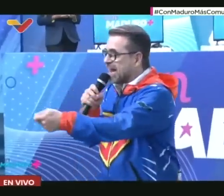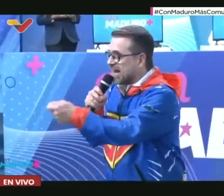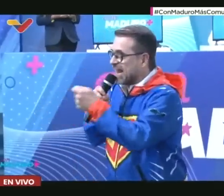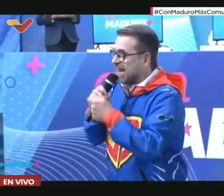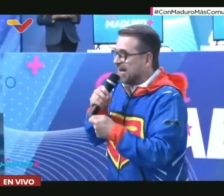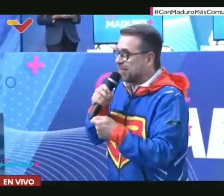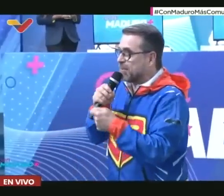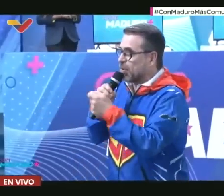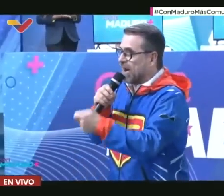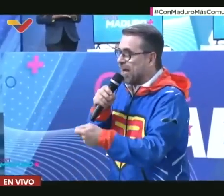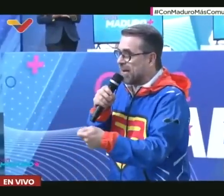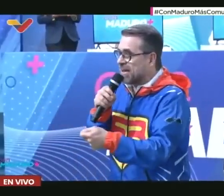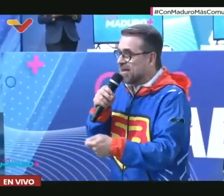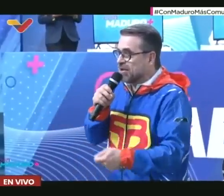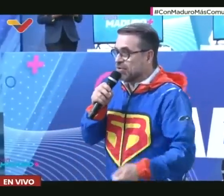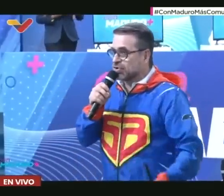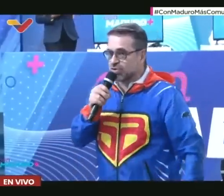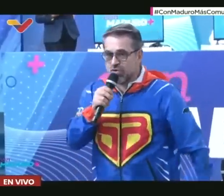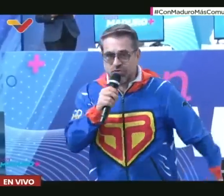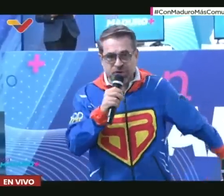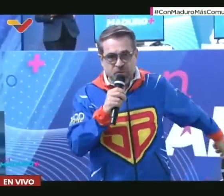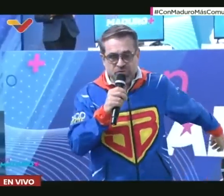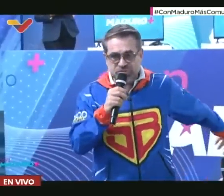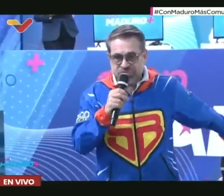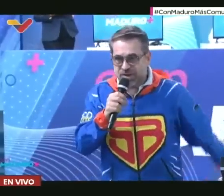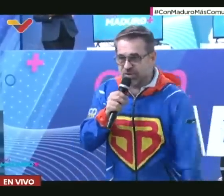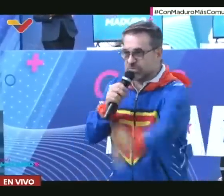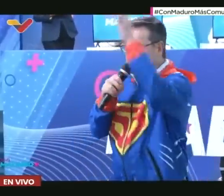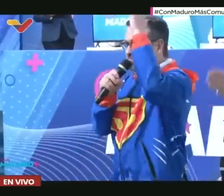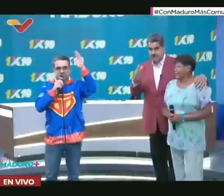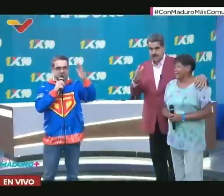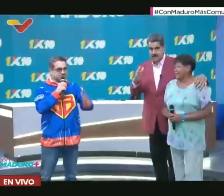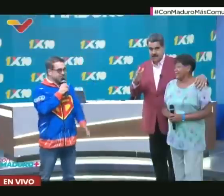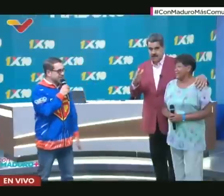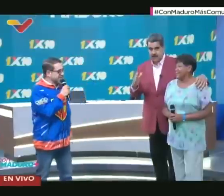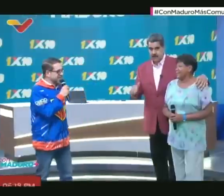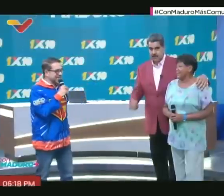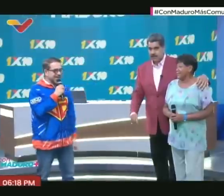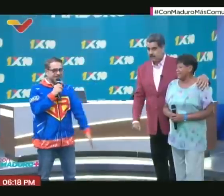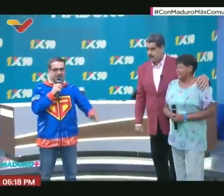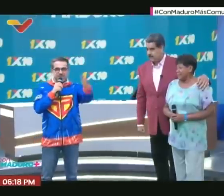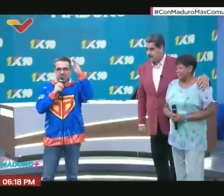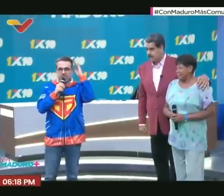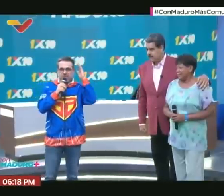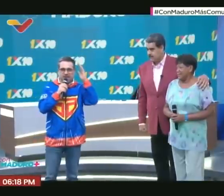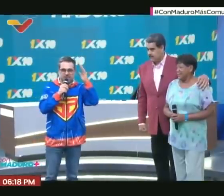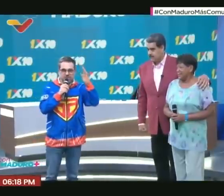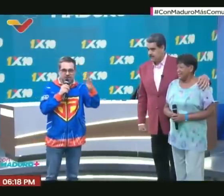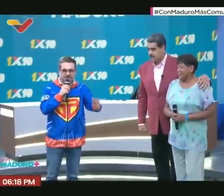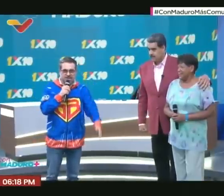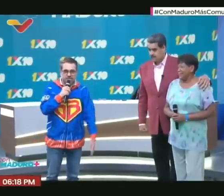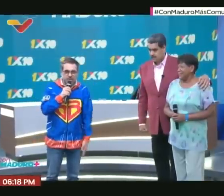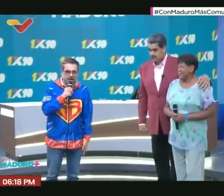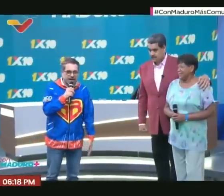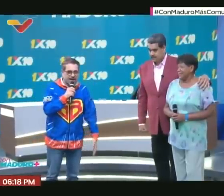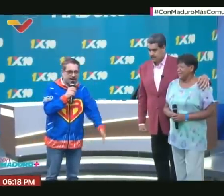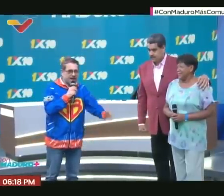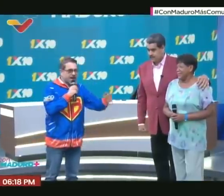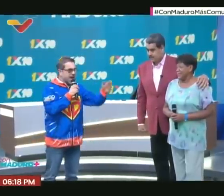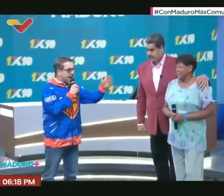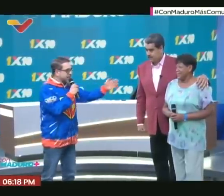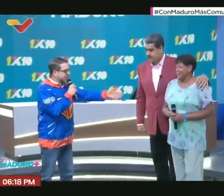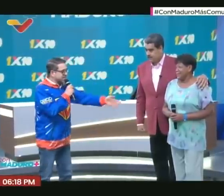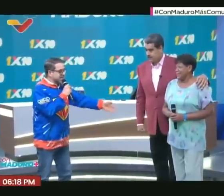al terminar el programa, nosotros nos fuimos, bueno, directo, desde el mismo momento y en tiempo